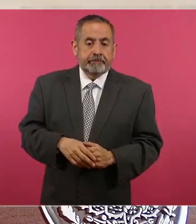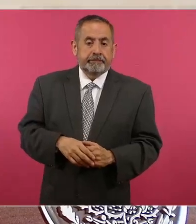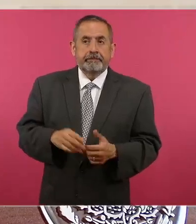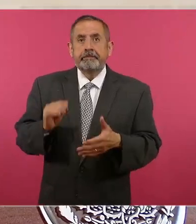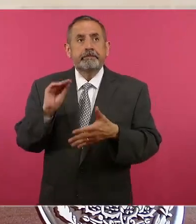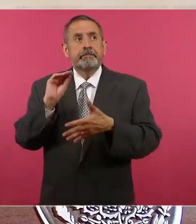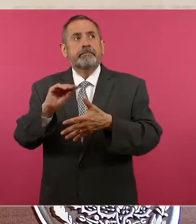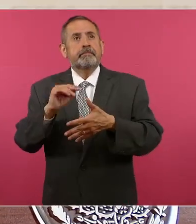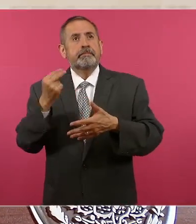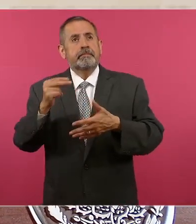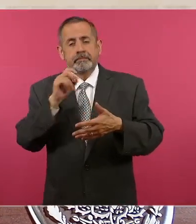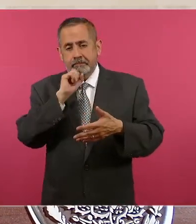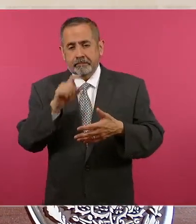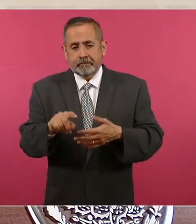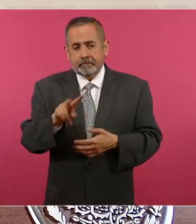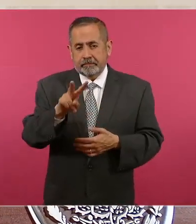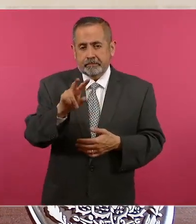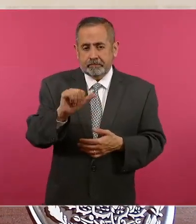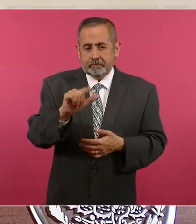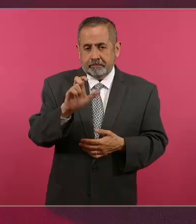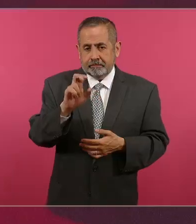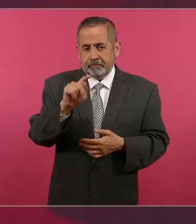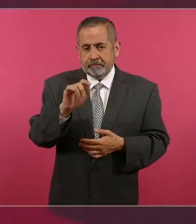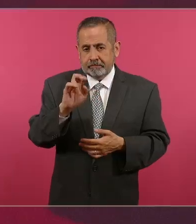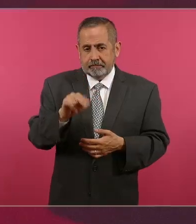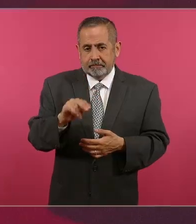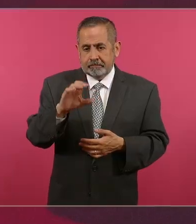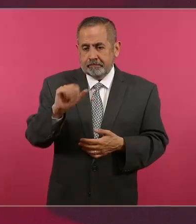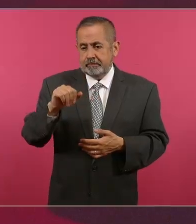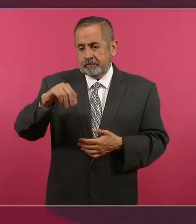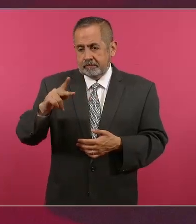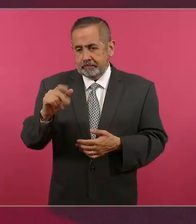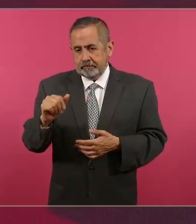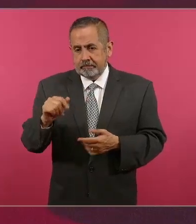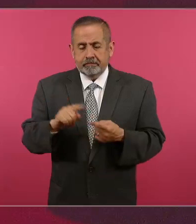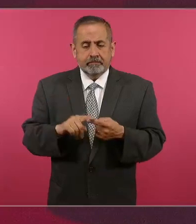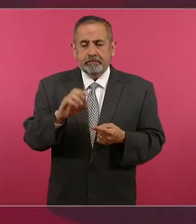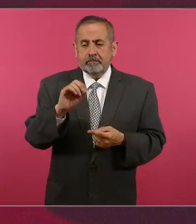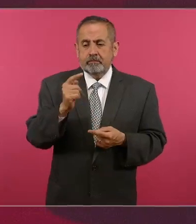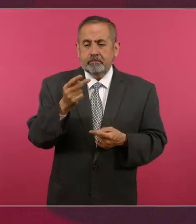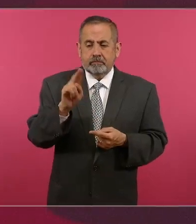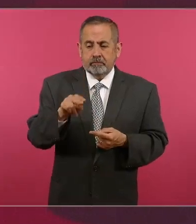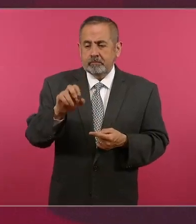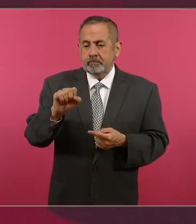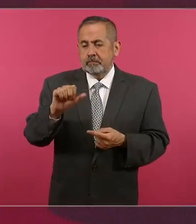ahí está Valentín Campa, ahí está Otón Salazar,